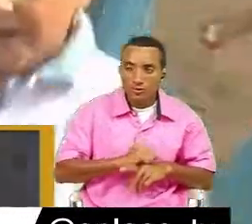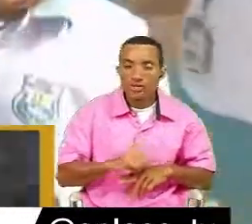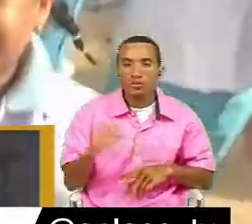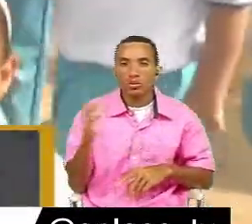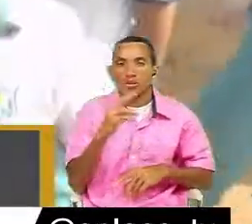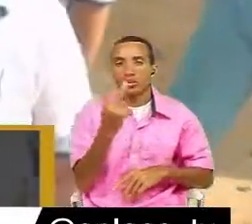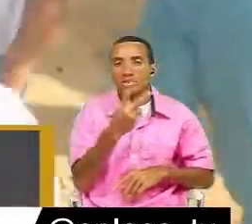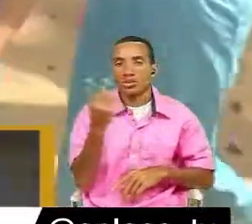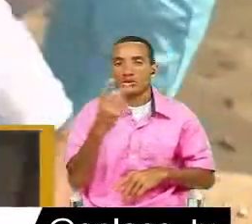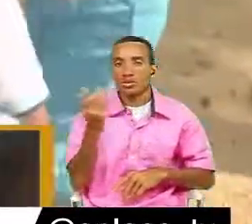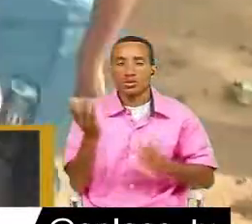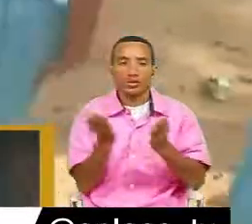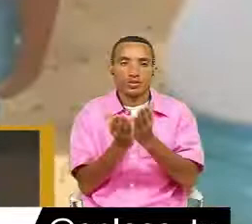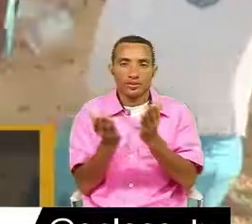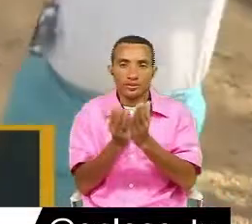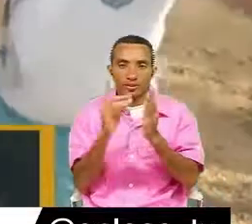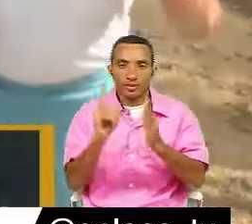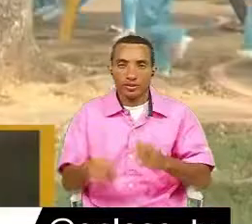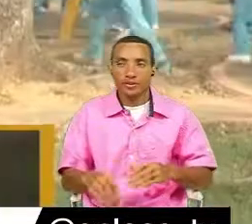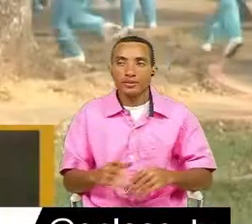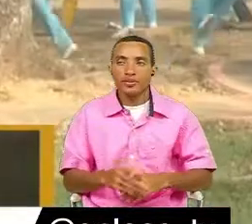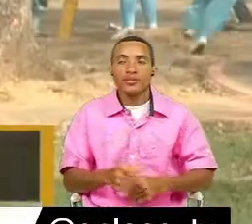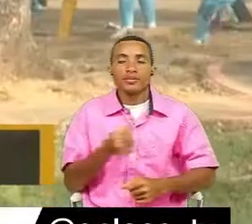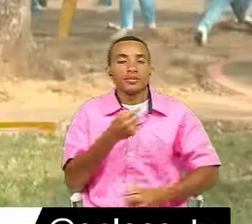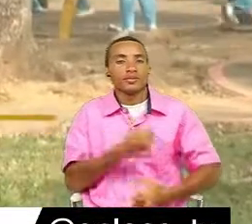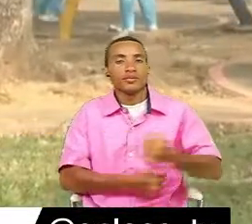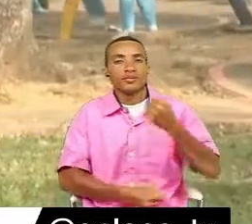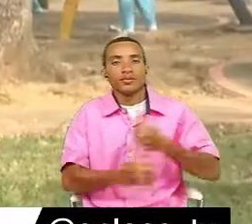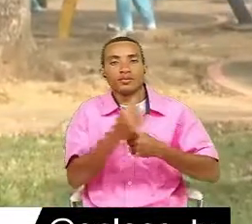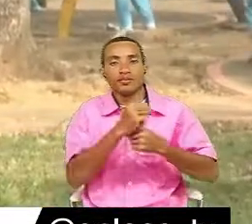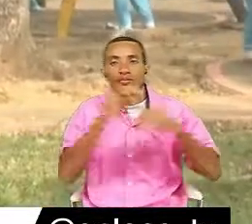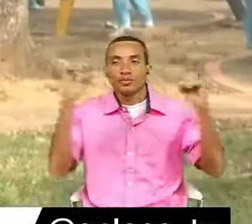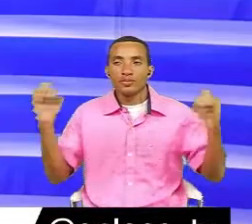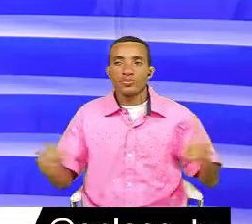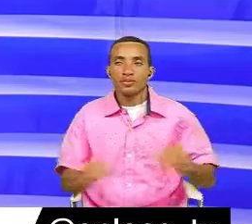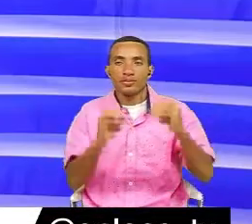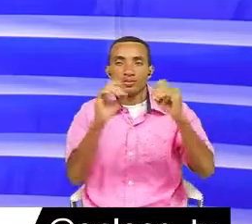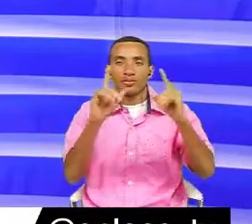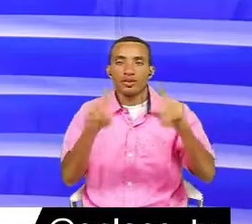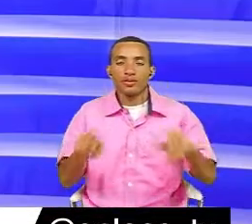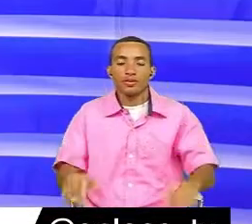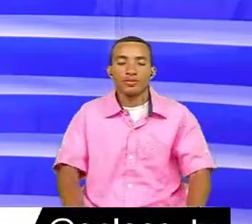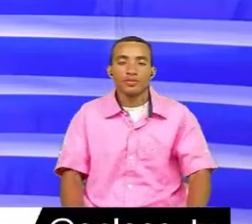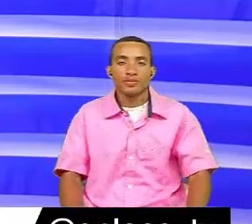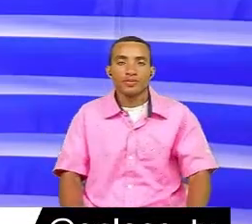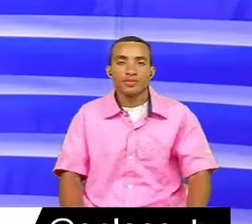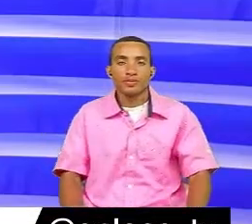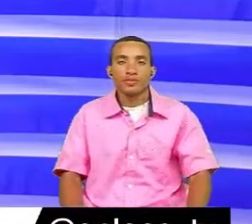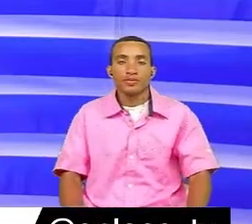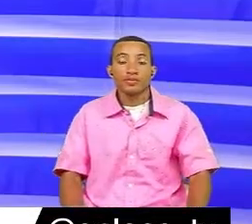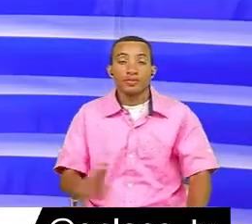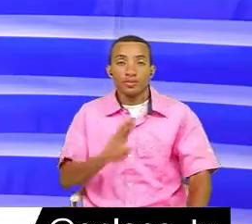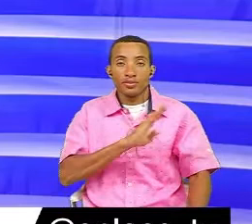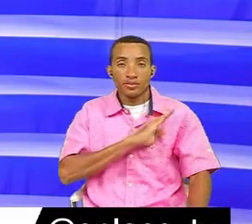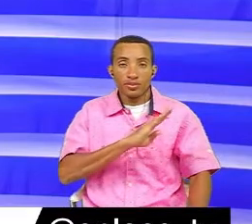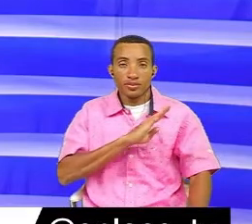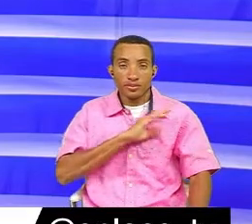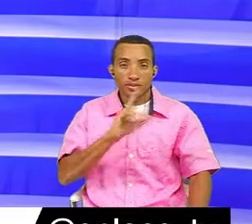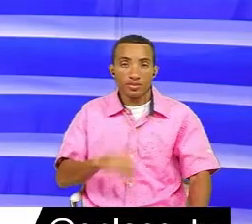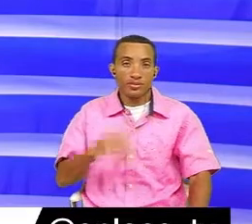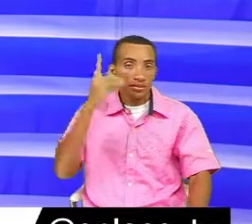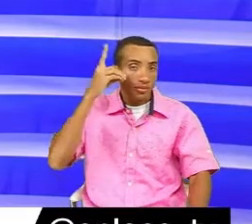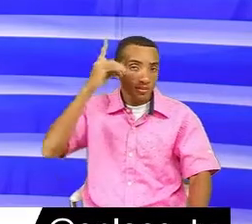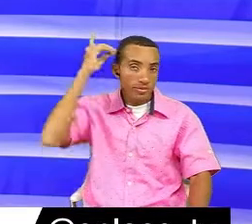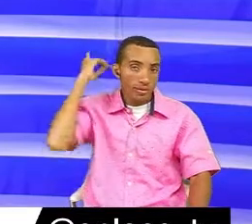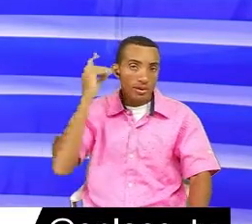estudiantes disfrutaron de la izada del pabellón nacional y entonaron himnos. Y el alcalde de Barranca Bermeja, Darío